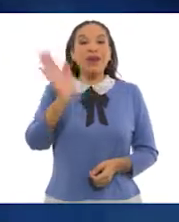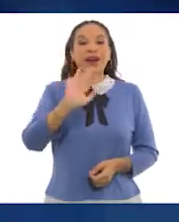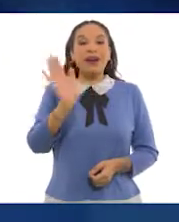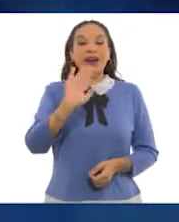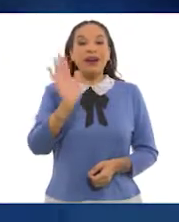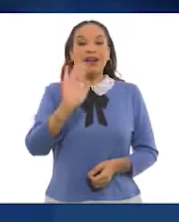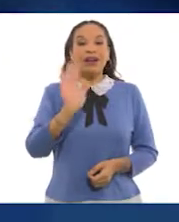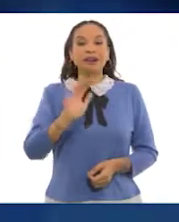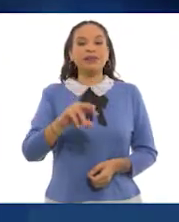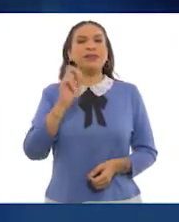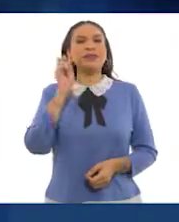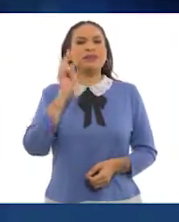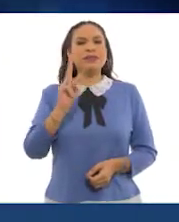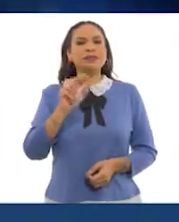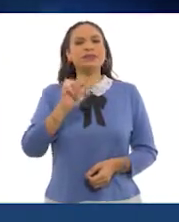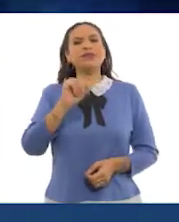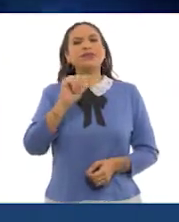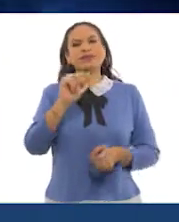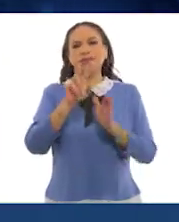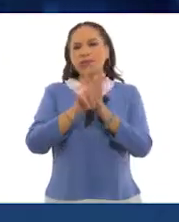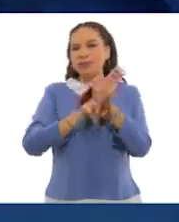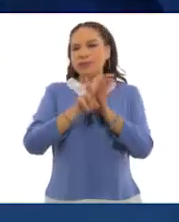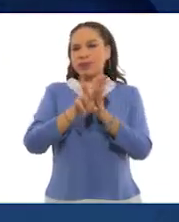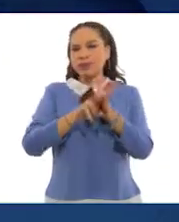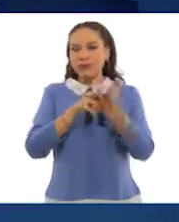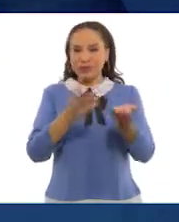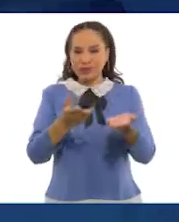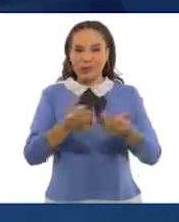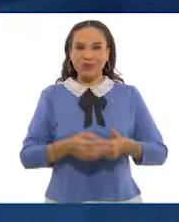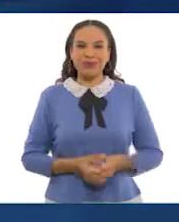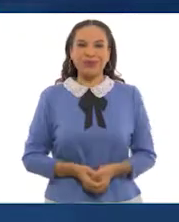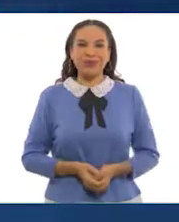¡Hola! ¡Vamos a ver el siguiente video!